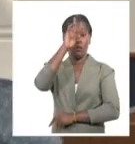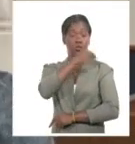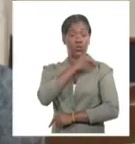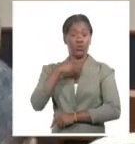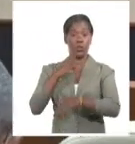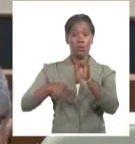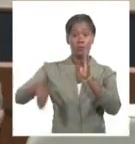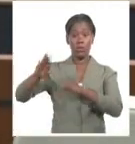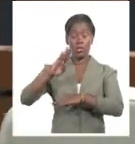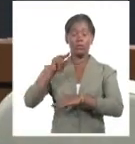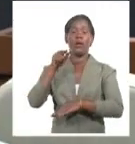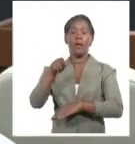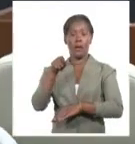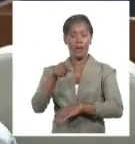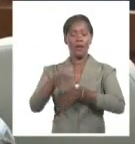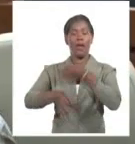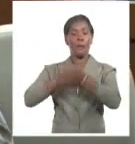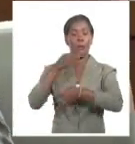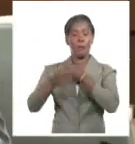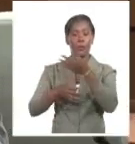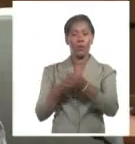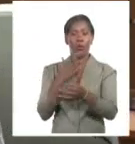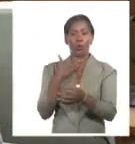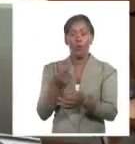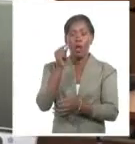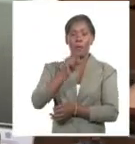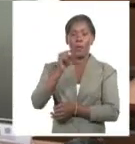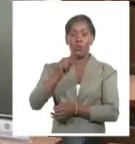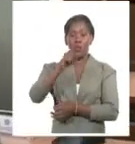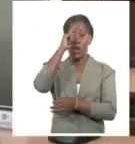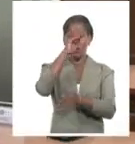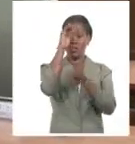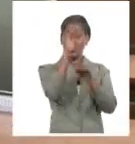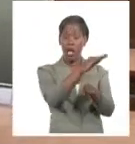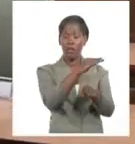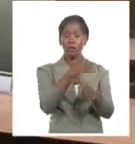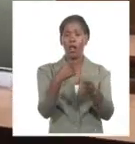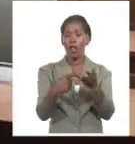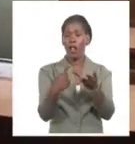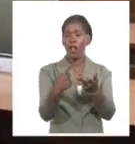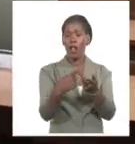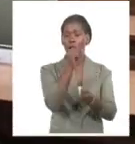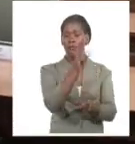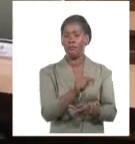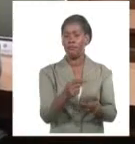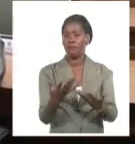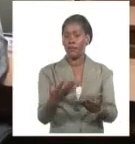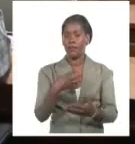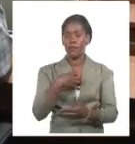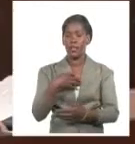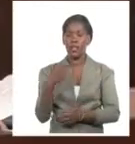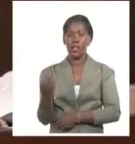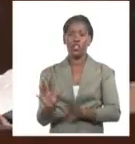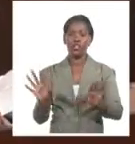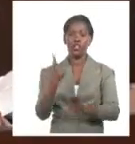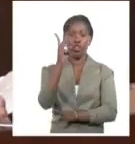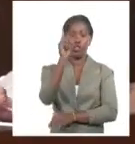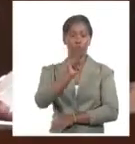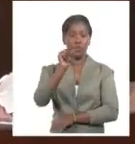margarita cruz hernández informó sobre el estado de las personas que aún permanecen hospitalizadas nos quedan hospitalizados 12